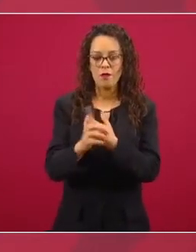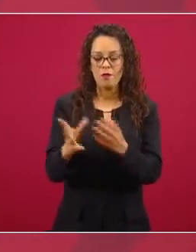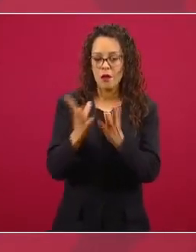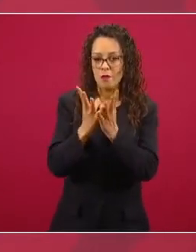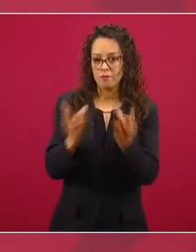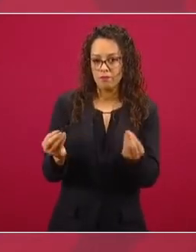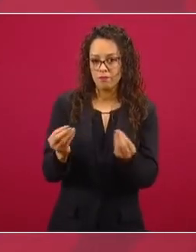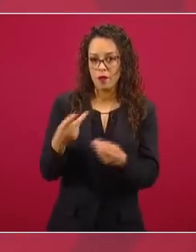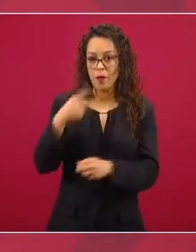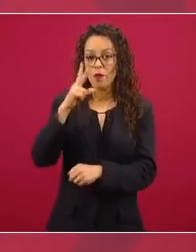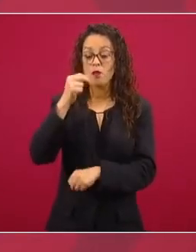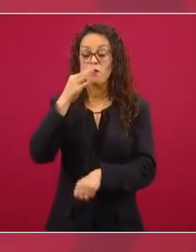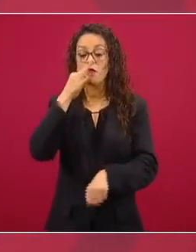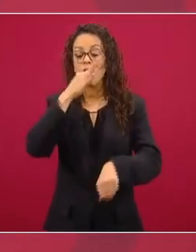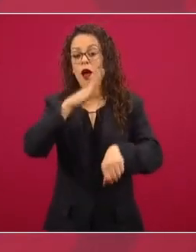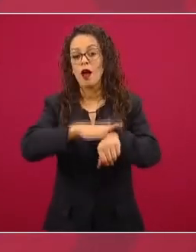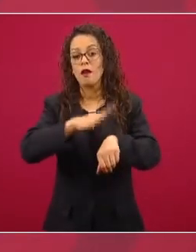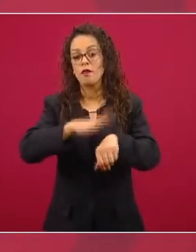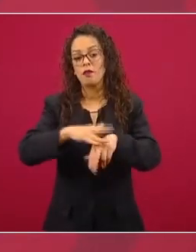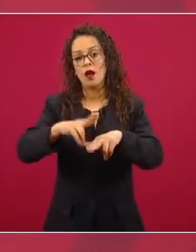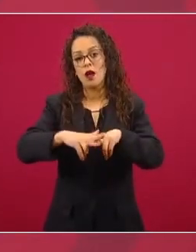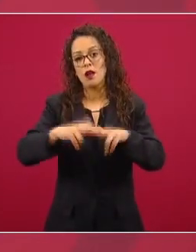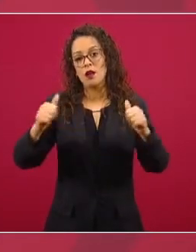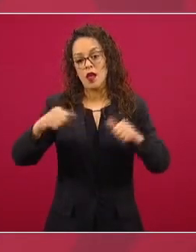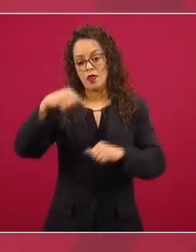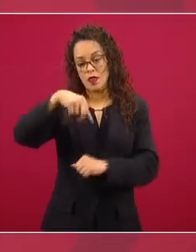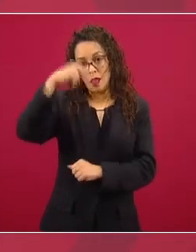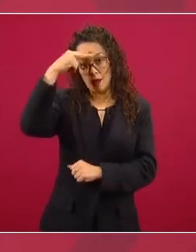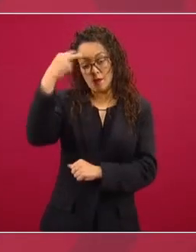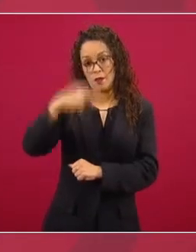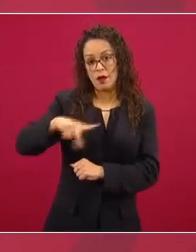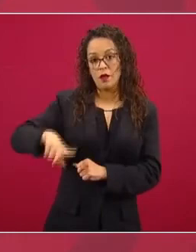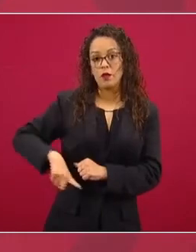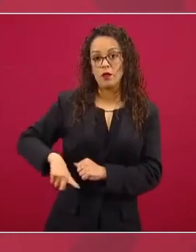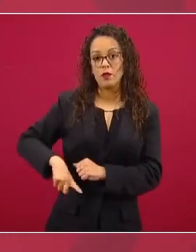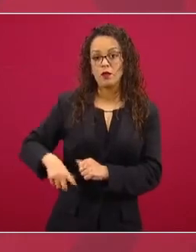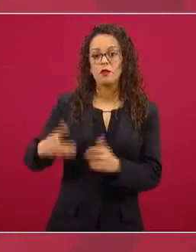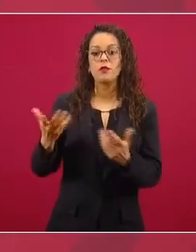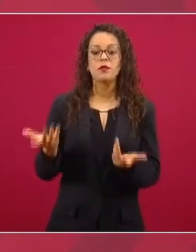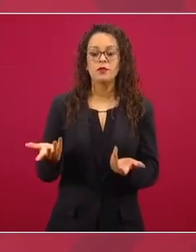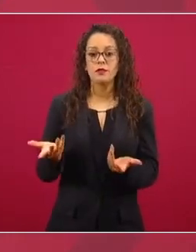darle a conocer al gobierno de México lo que están